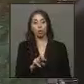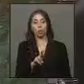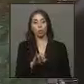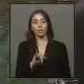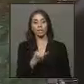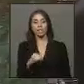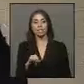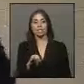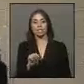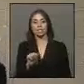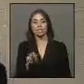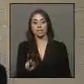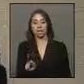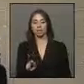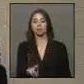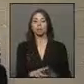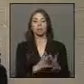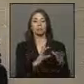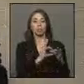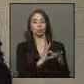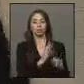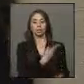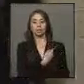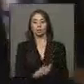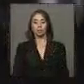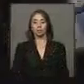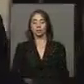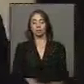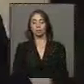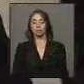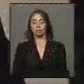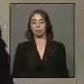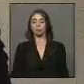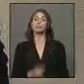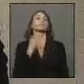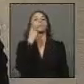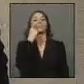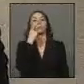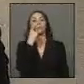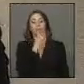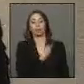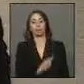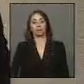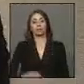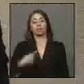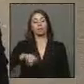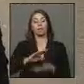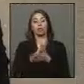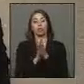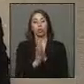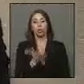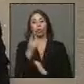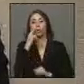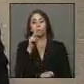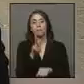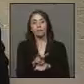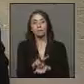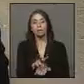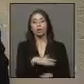Urizar. Muchas gracias, presidente. Mire, presidente, todos hemos sido testigos de